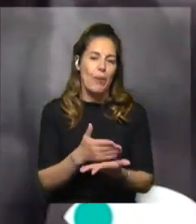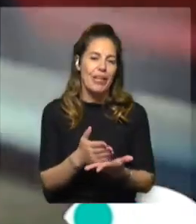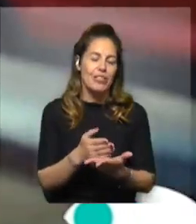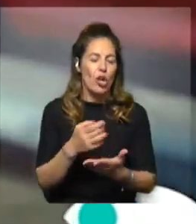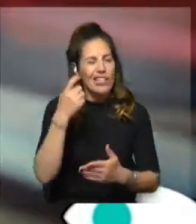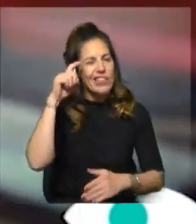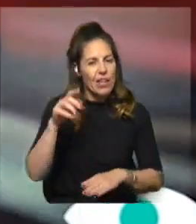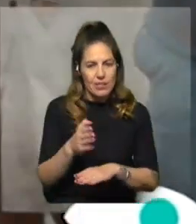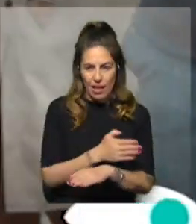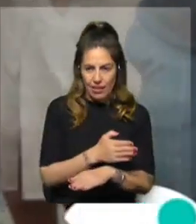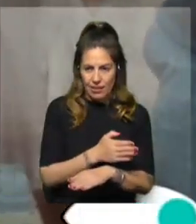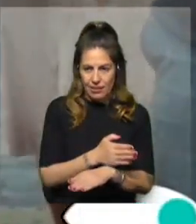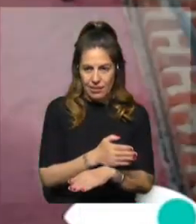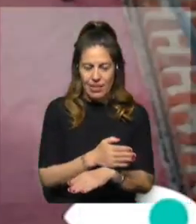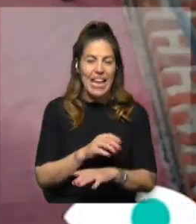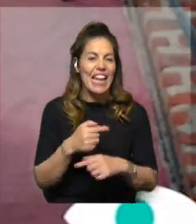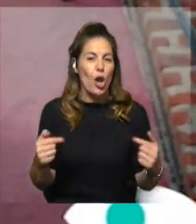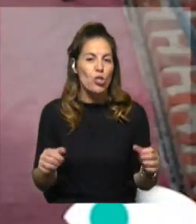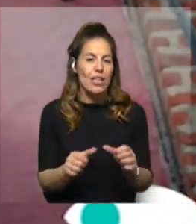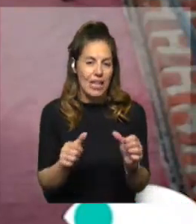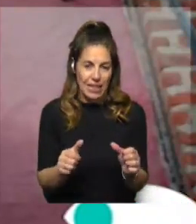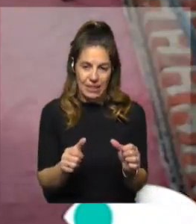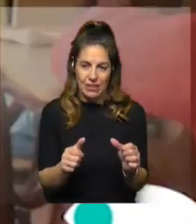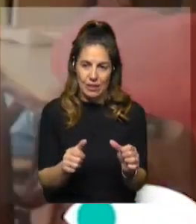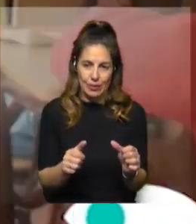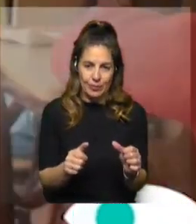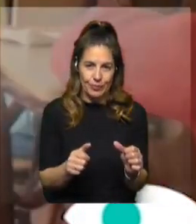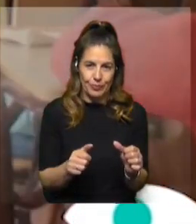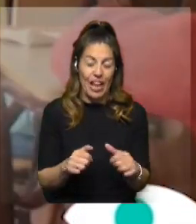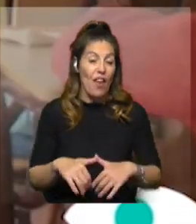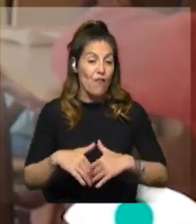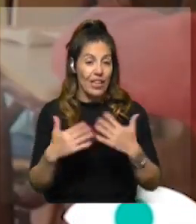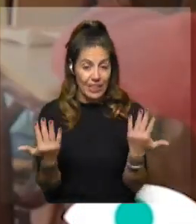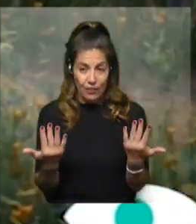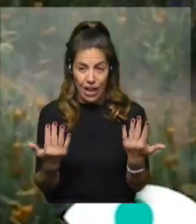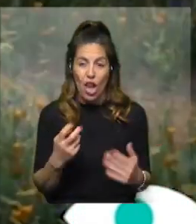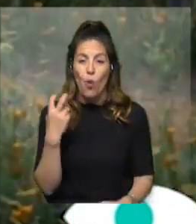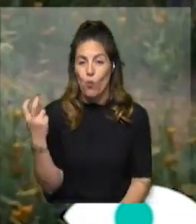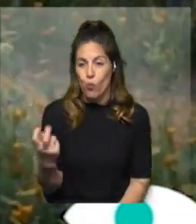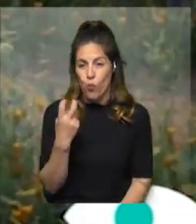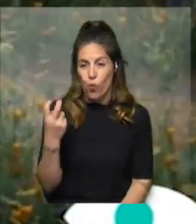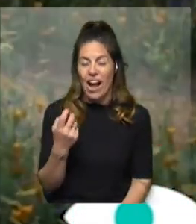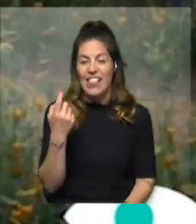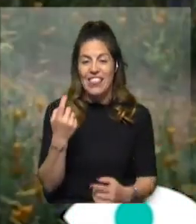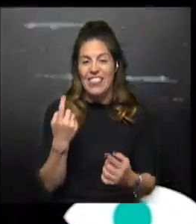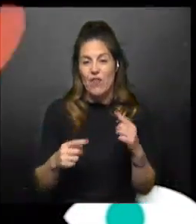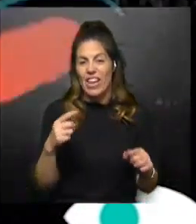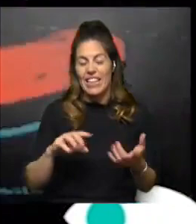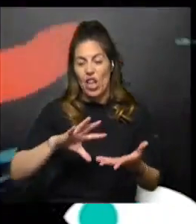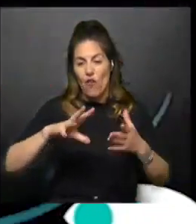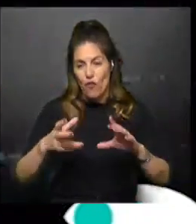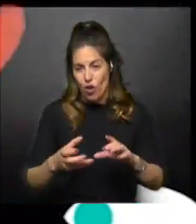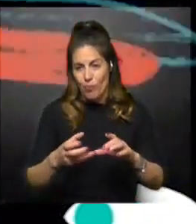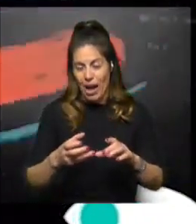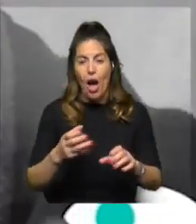prejuicios. Bien. ¿Qué cosas hay? Y bueno, y el festival, como busca diferentes formas, va a trabajar